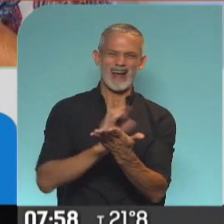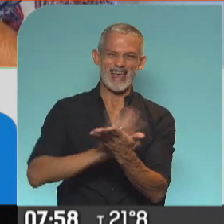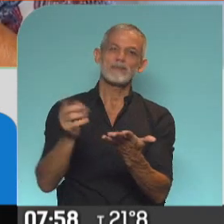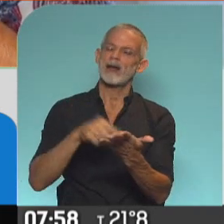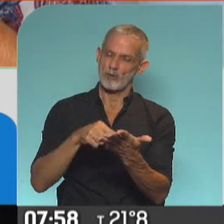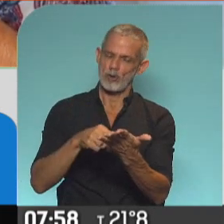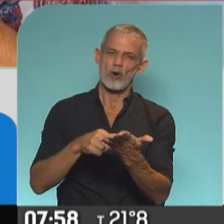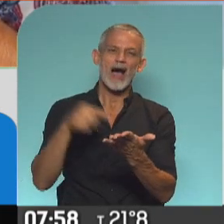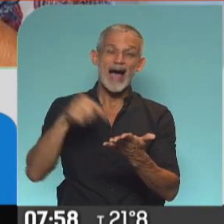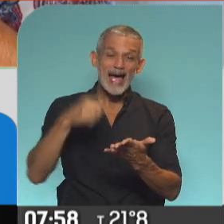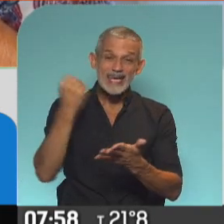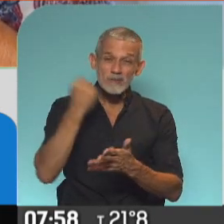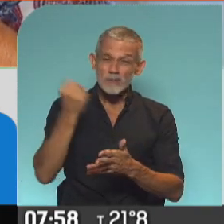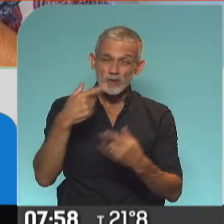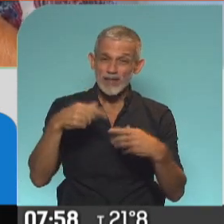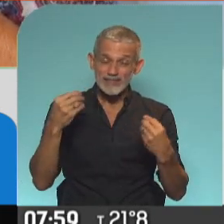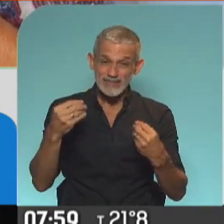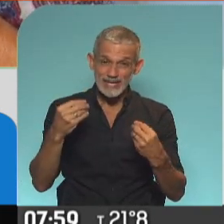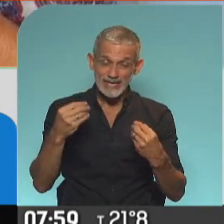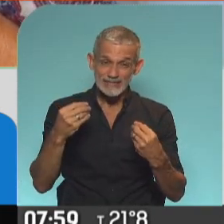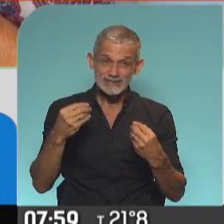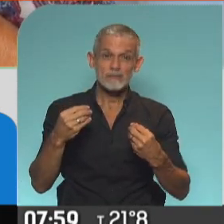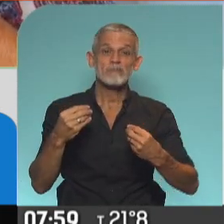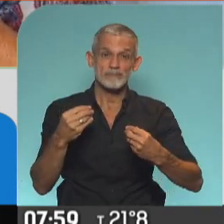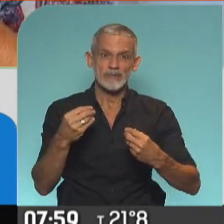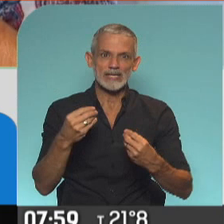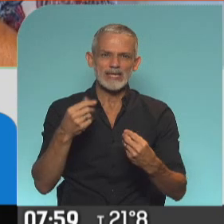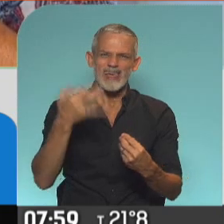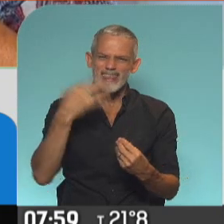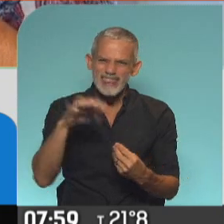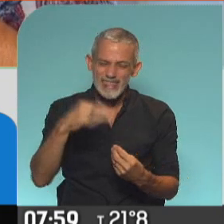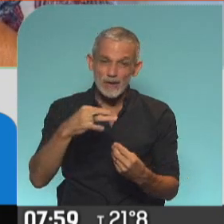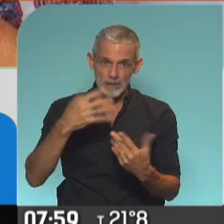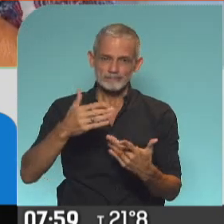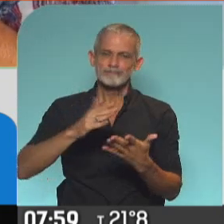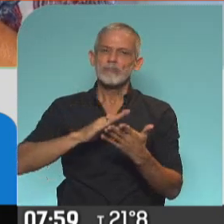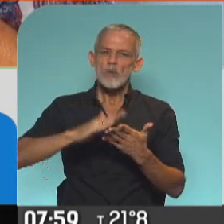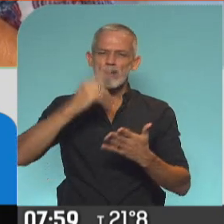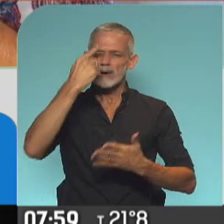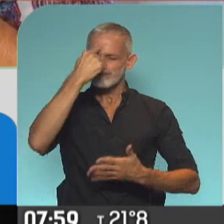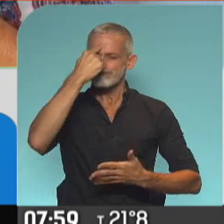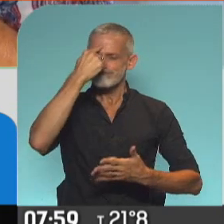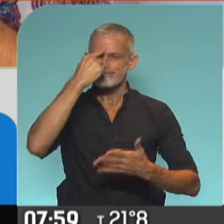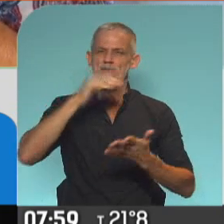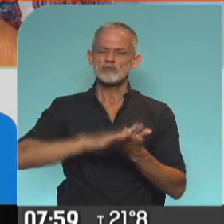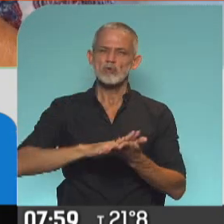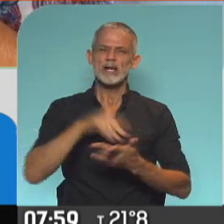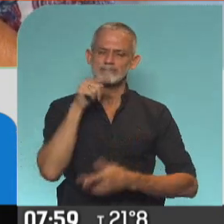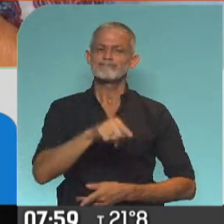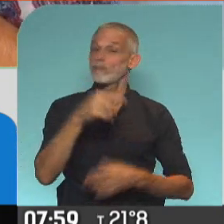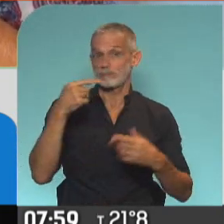acá lo que hay que arraigar, entrañar, es una nueva conciencia acerca de que